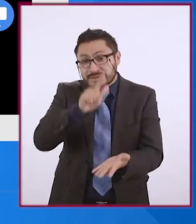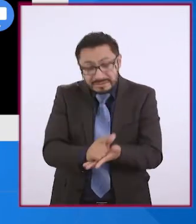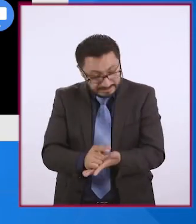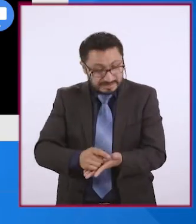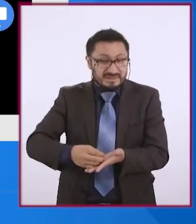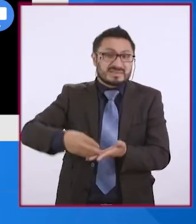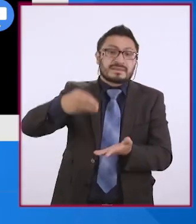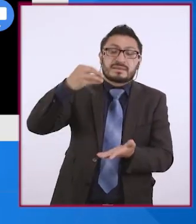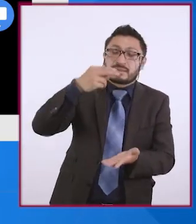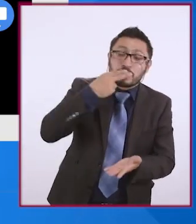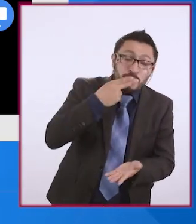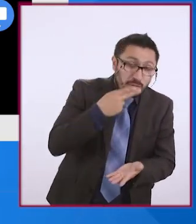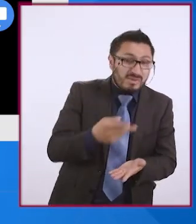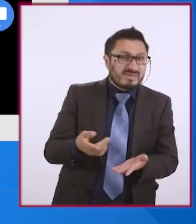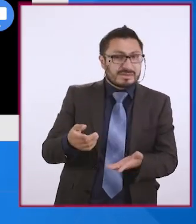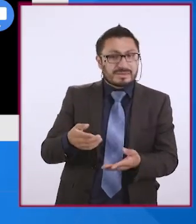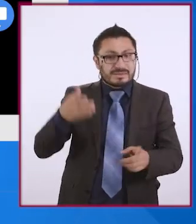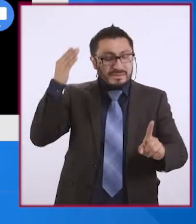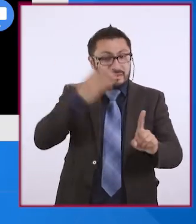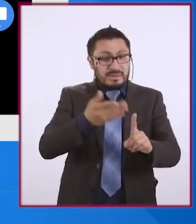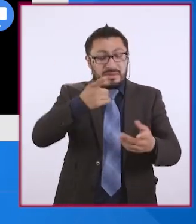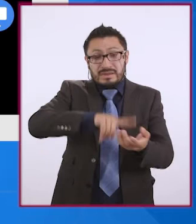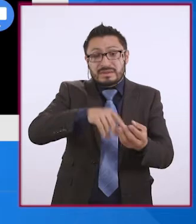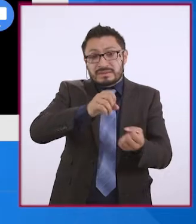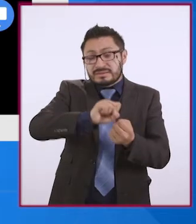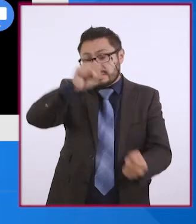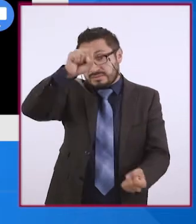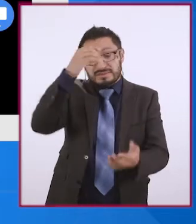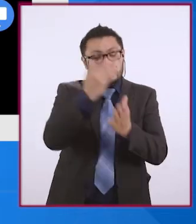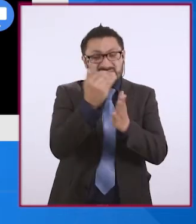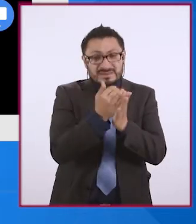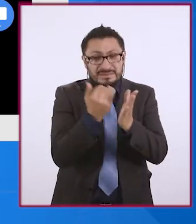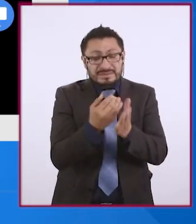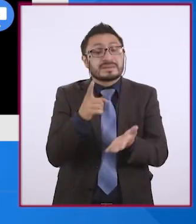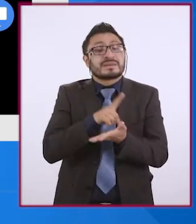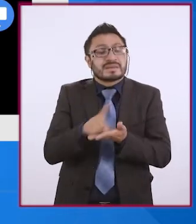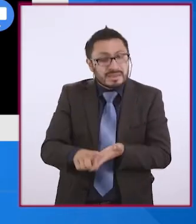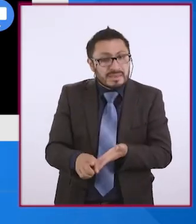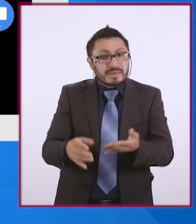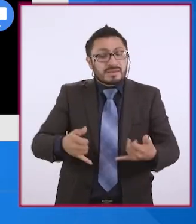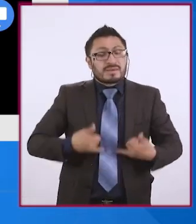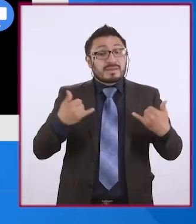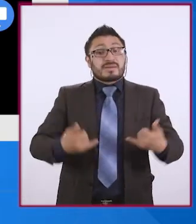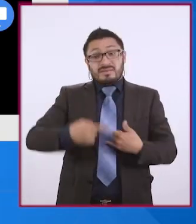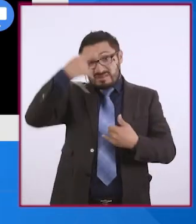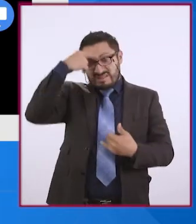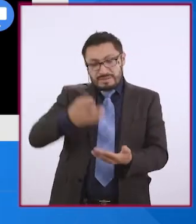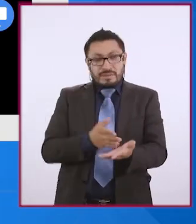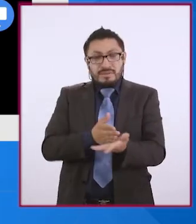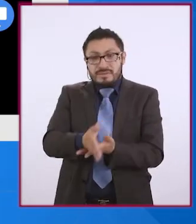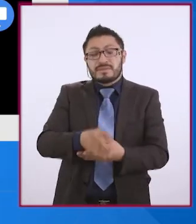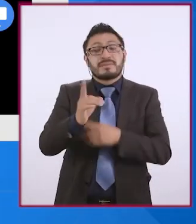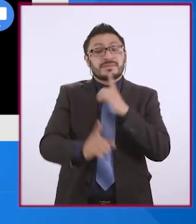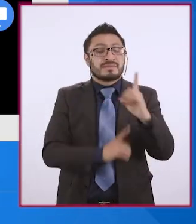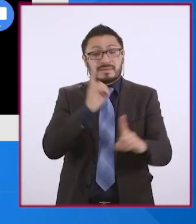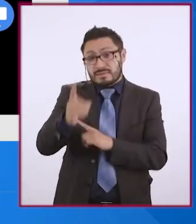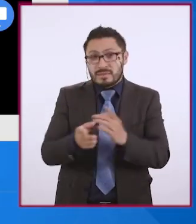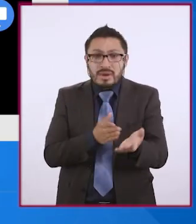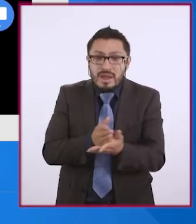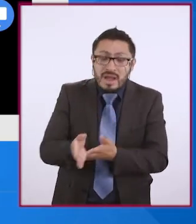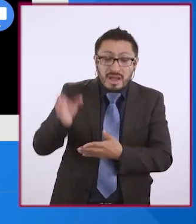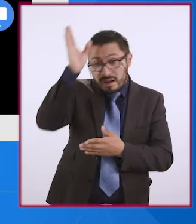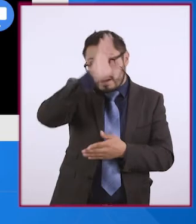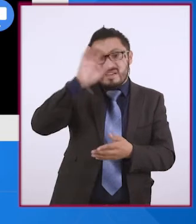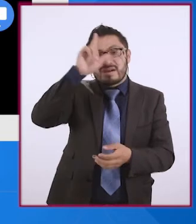aplican directamente y que reglamentan la Constitución los derechos de la juventud para acceder al deporte, para acceder a la